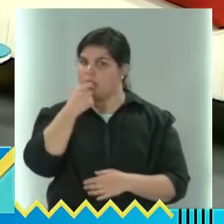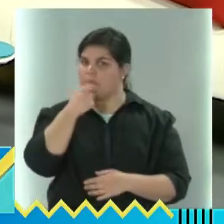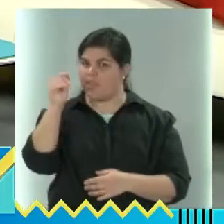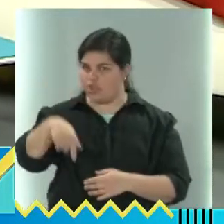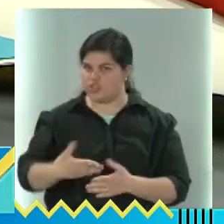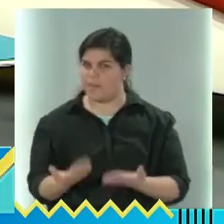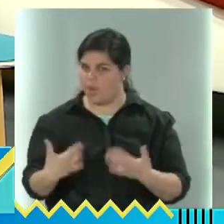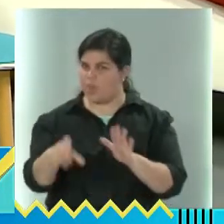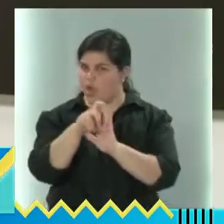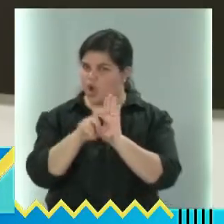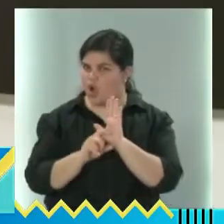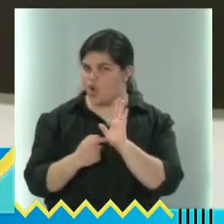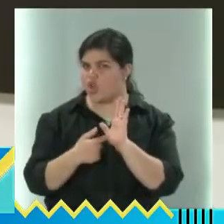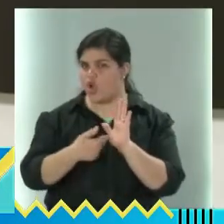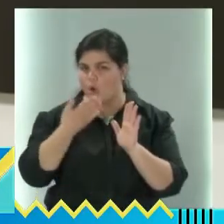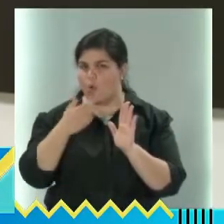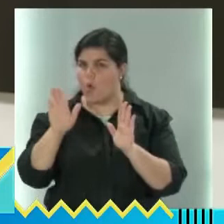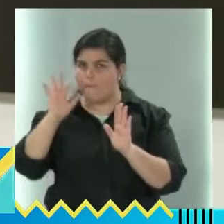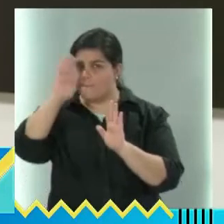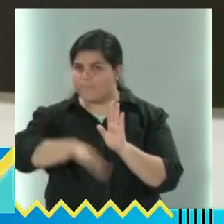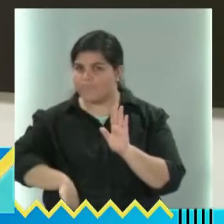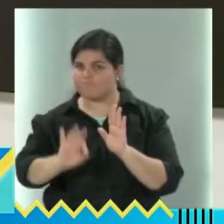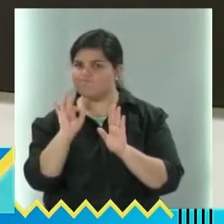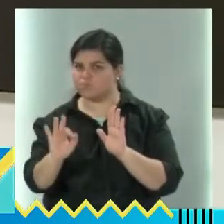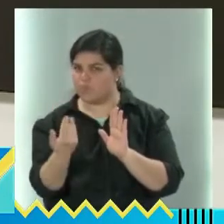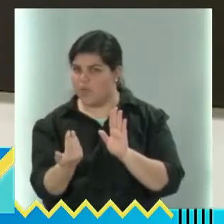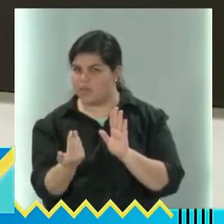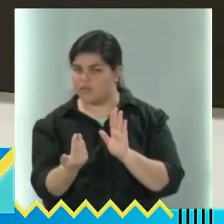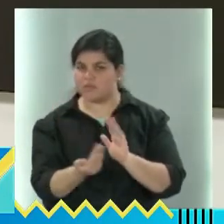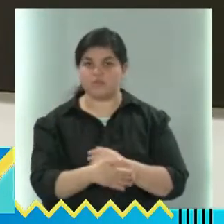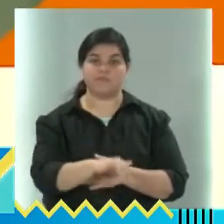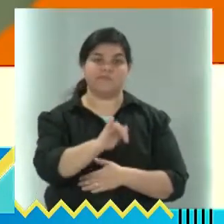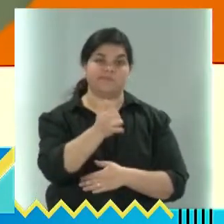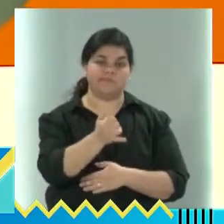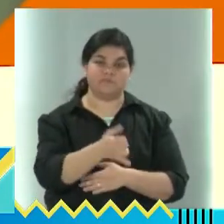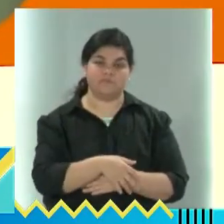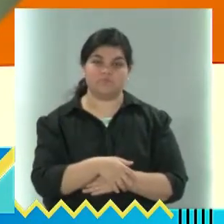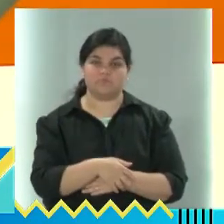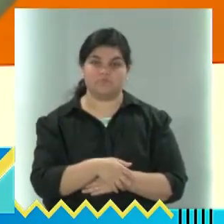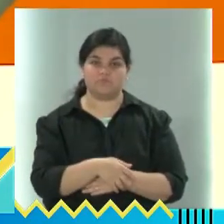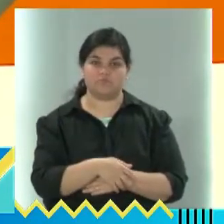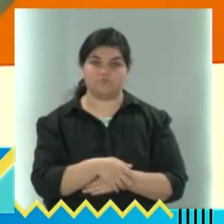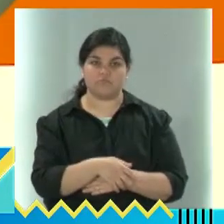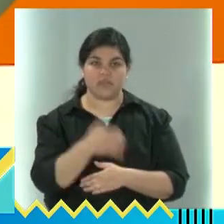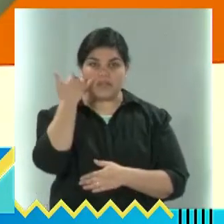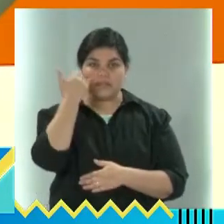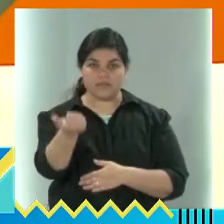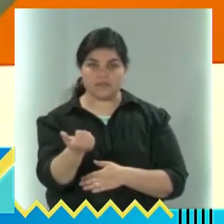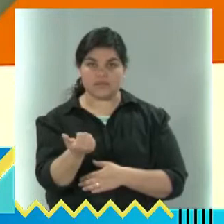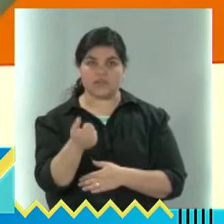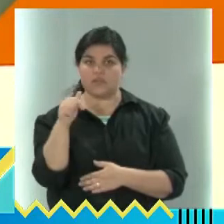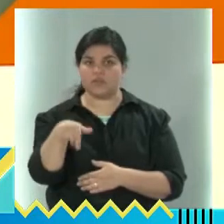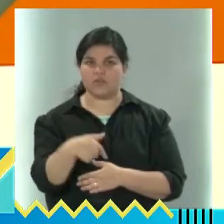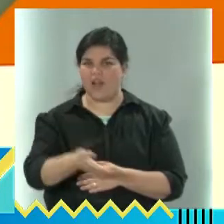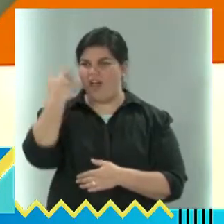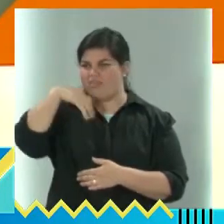poder hacer frente, de poder aplicarlo a este código? Sí, claro, tal cual. Como te decía, ya tiene, no es que es algo nuevo, que no